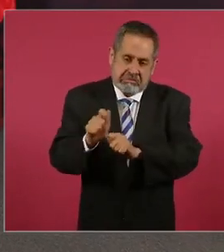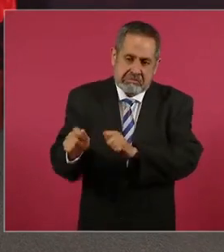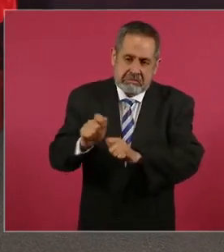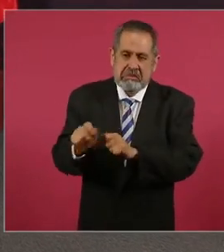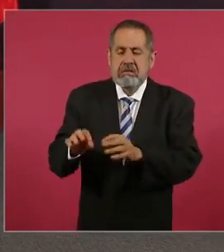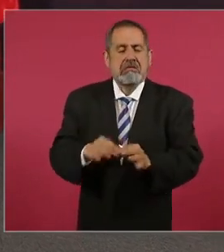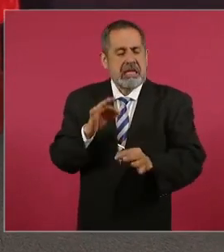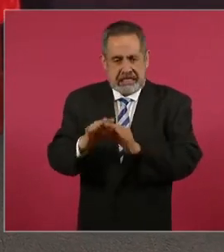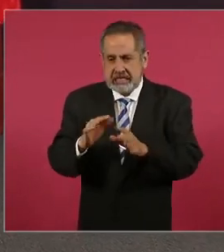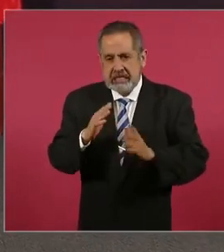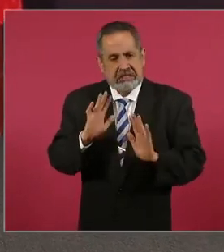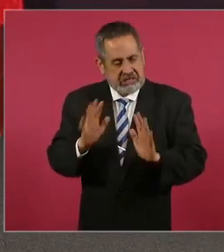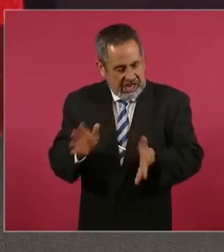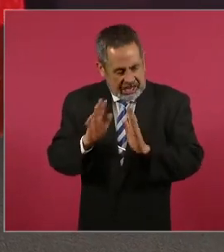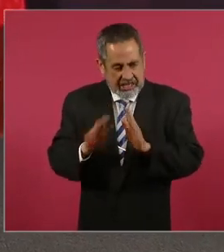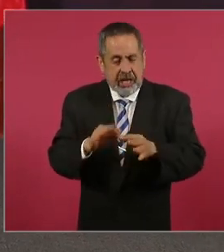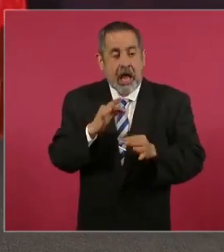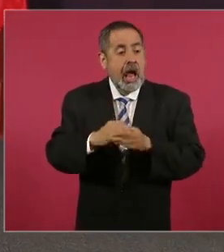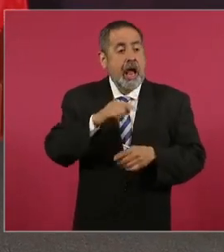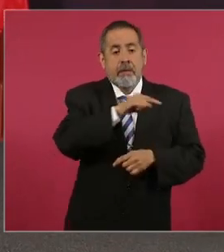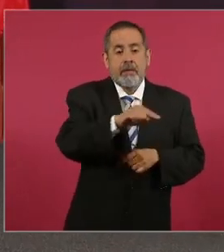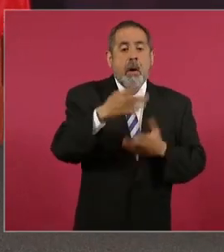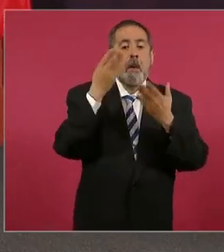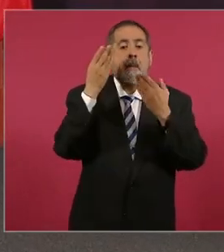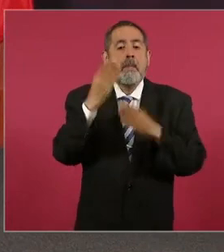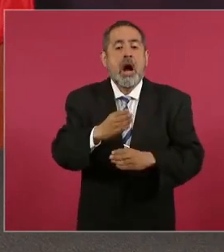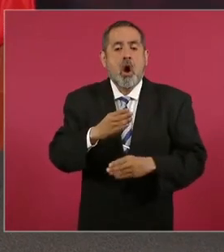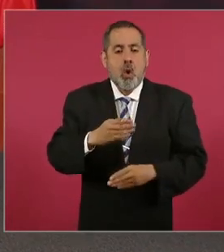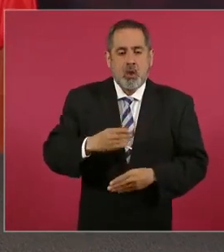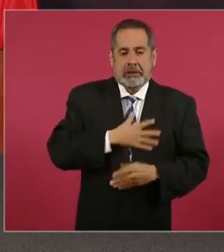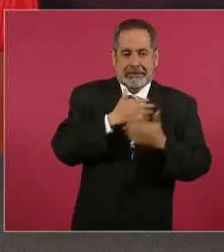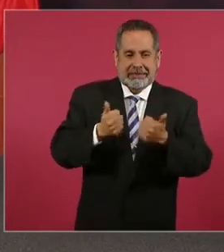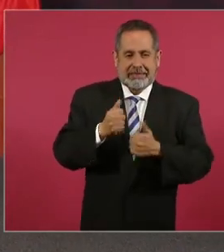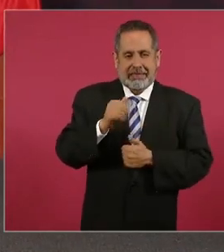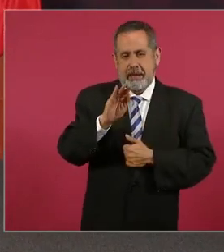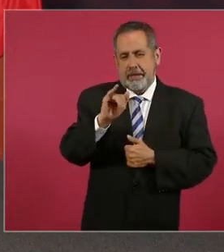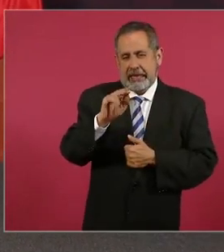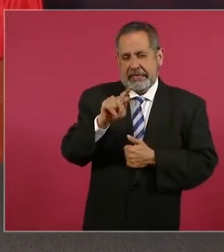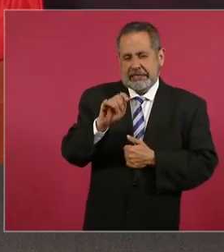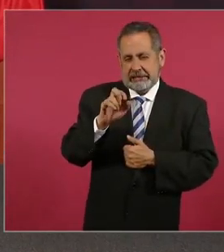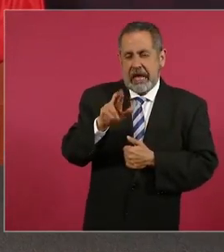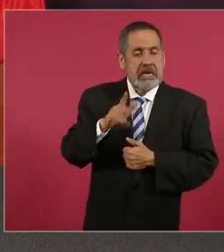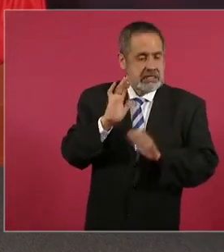en las sucursales del Banco del Bienestar. Ya no